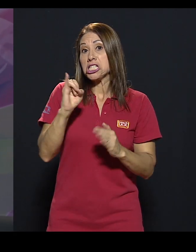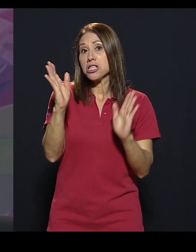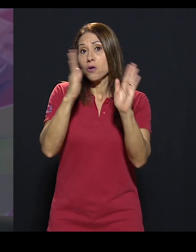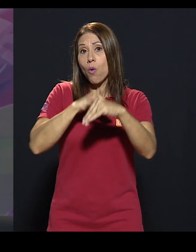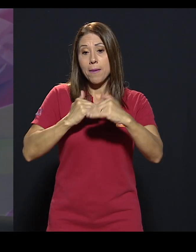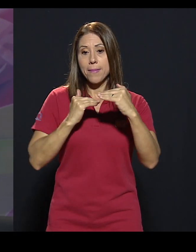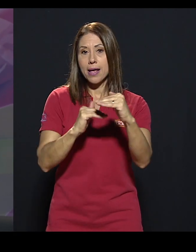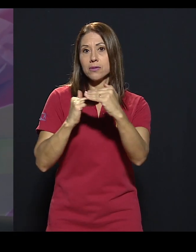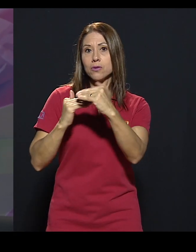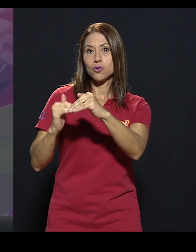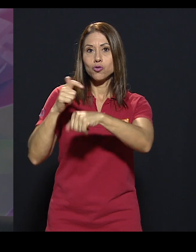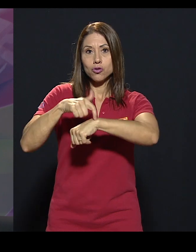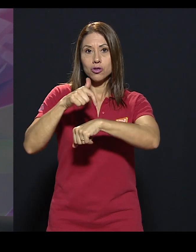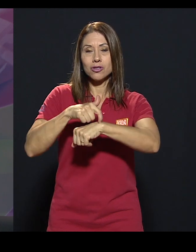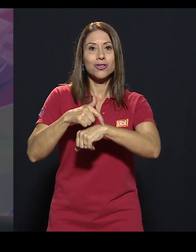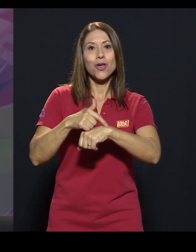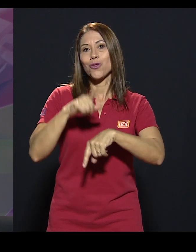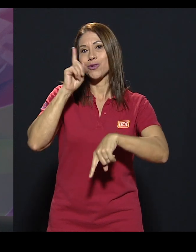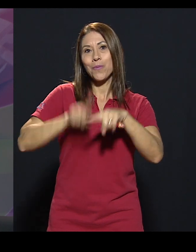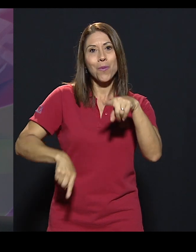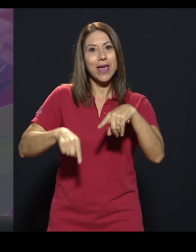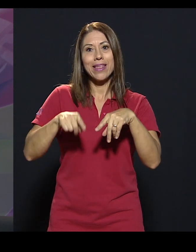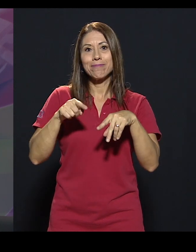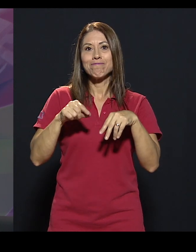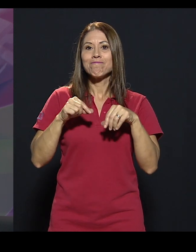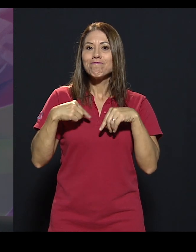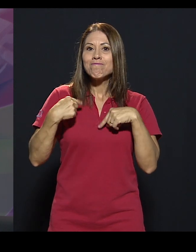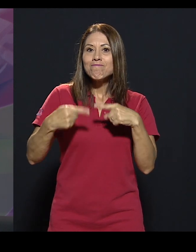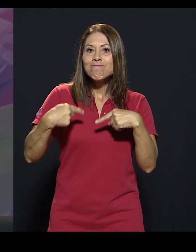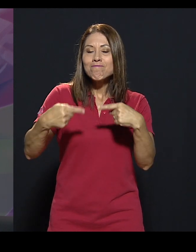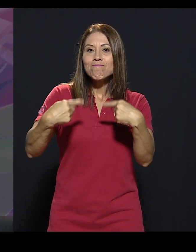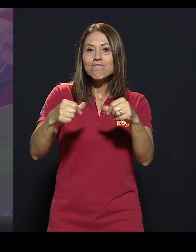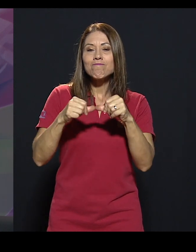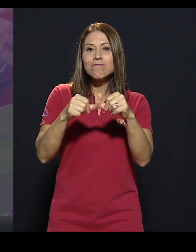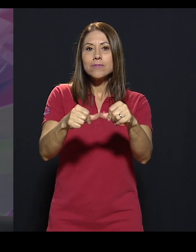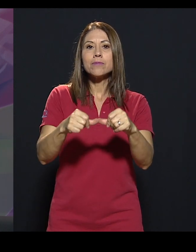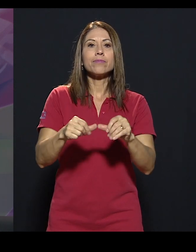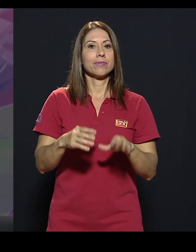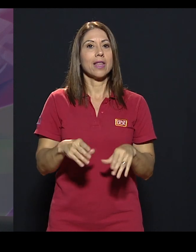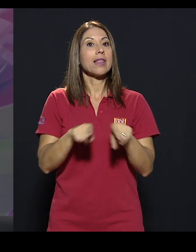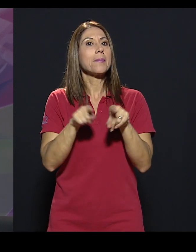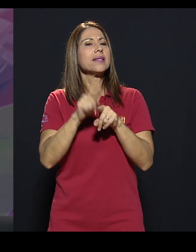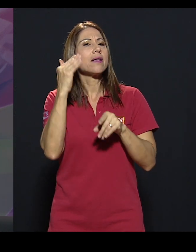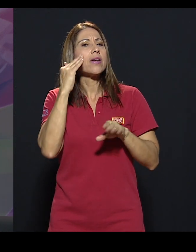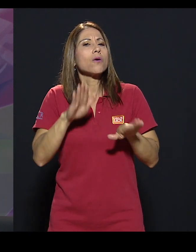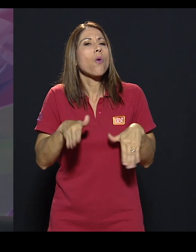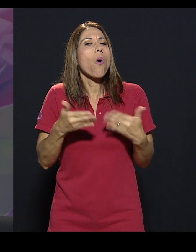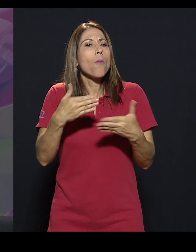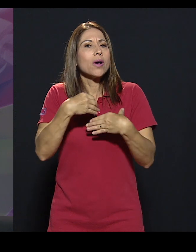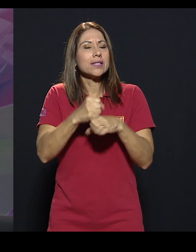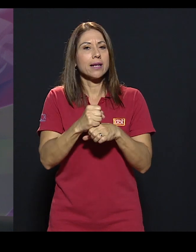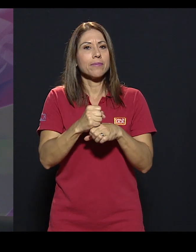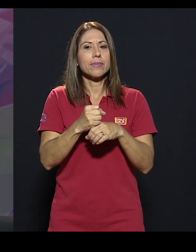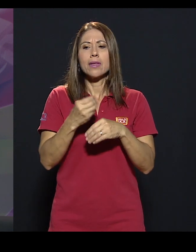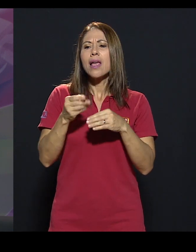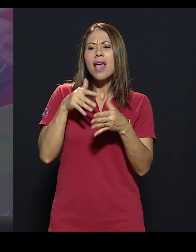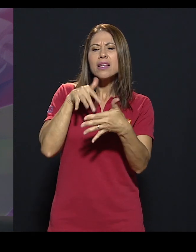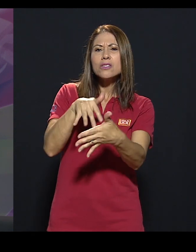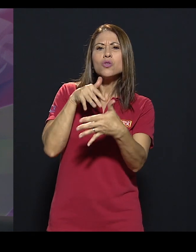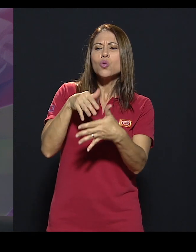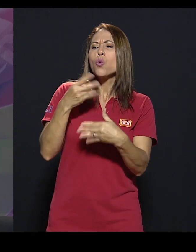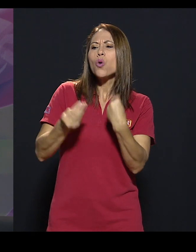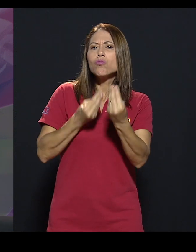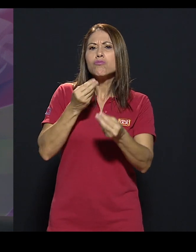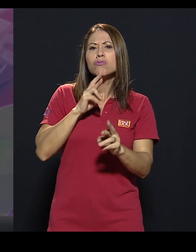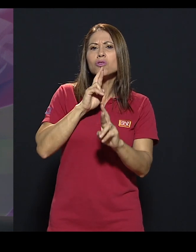darle seguimiento. Tiene que tener plazos, cómo lo vamos a hacer, qué arrojan los estudios, ¿verdad? Cuál es la demanda, cuántas